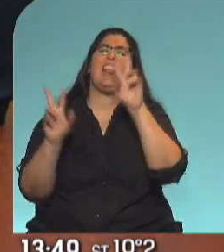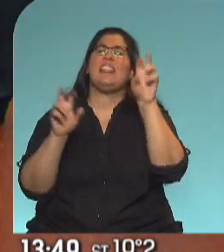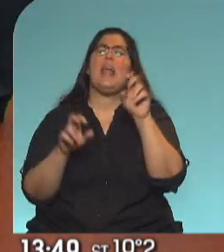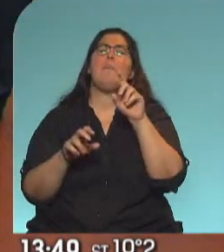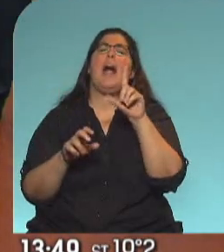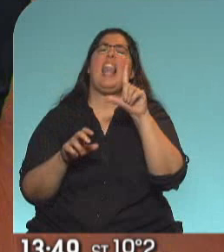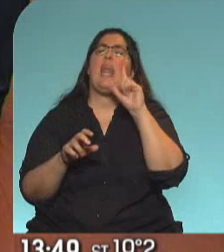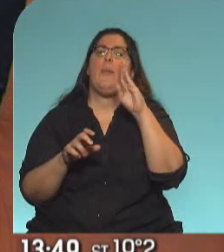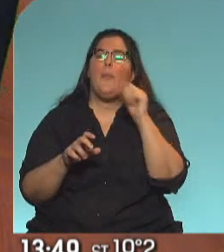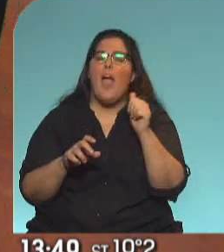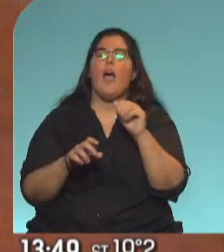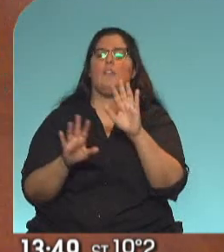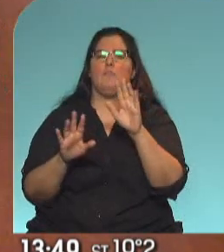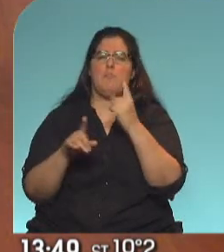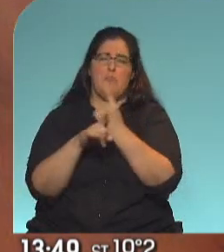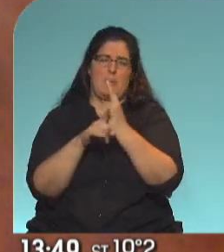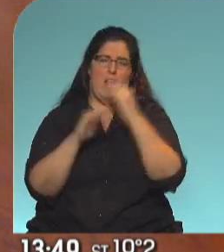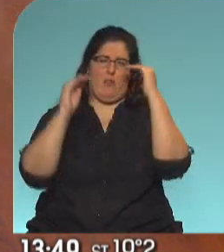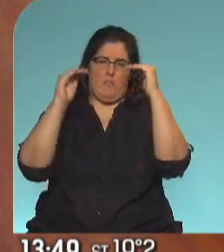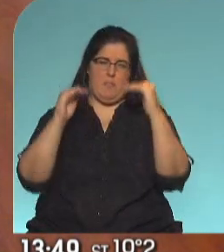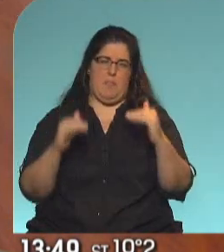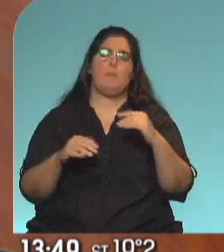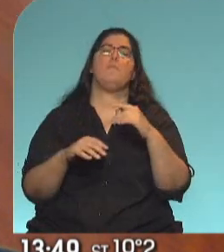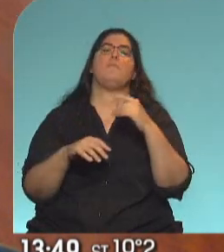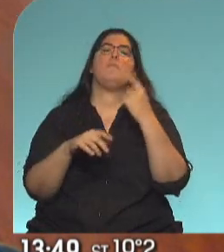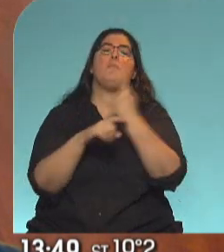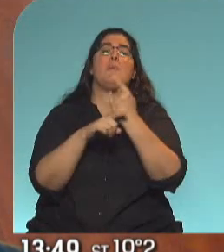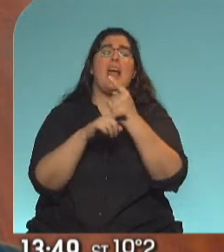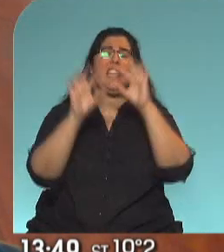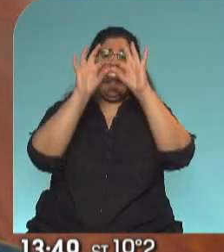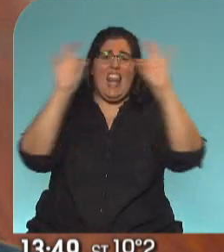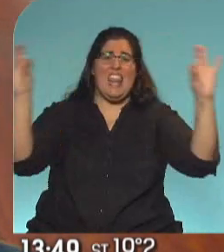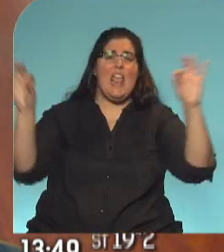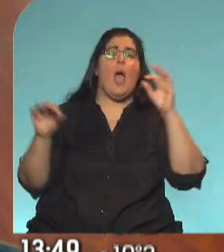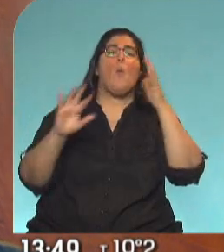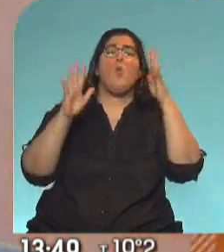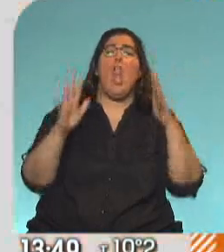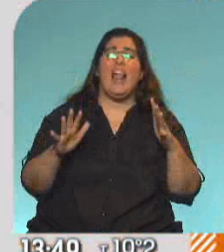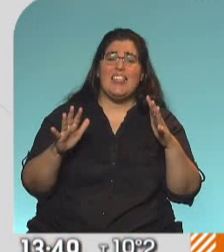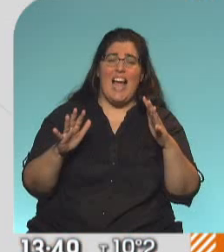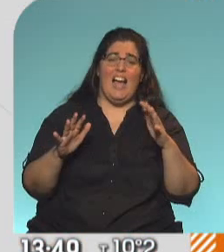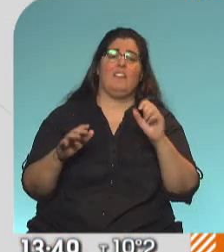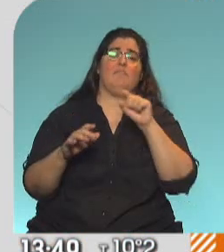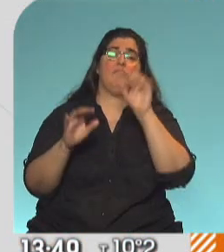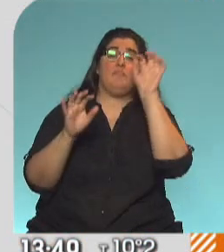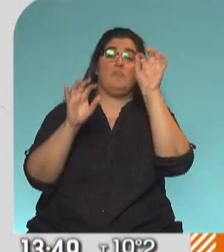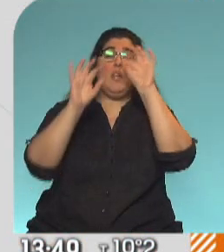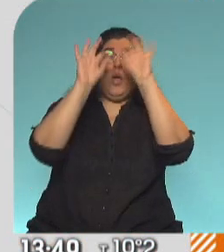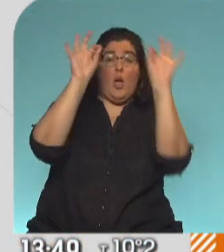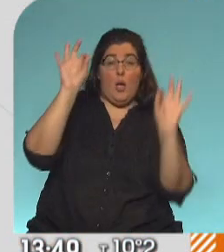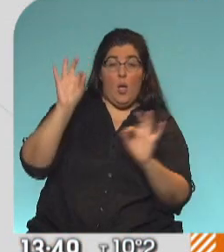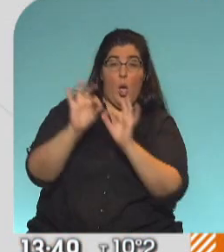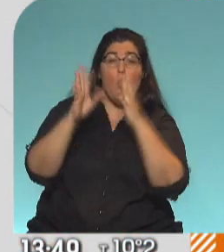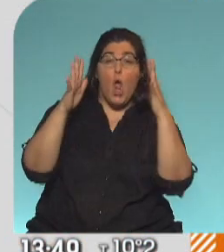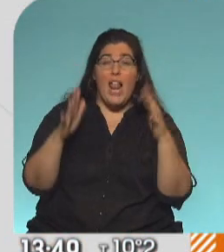empecemos, si te parece, línea por línea. La línea marcada en color violeta es la línea que,